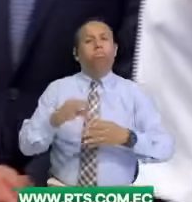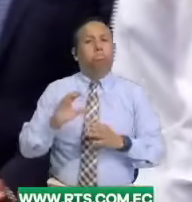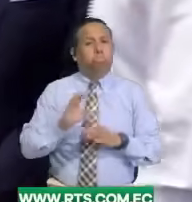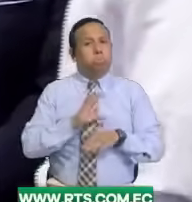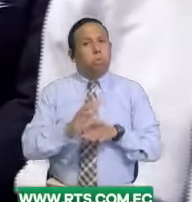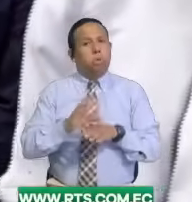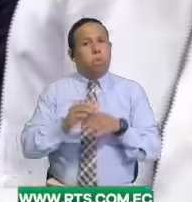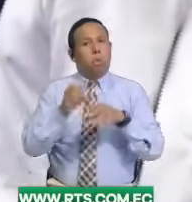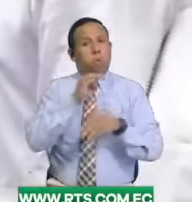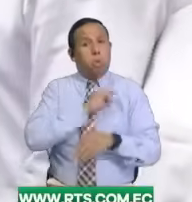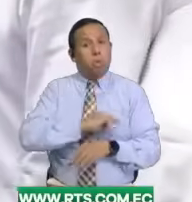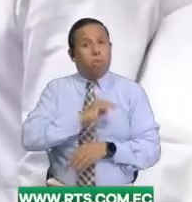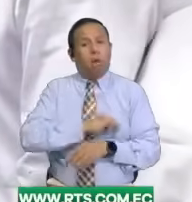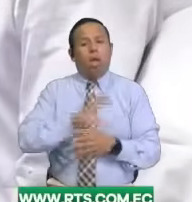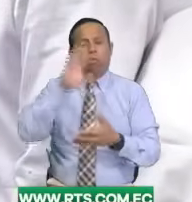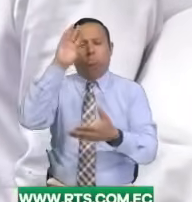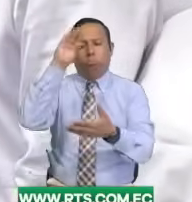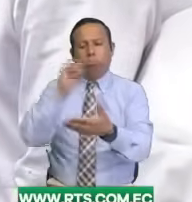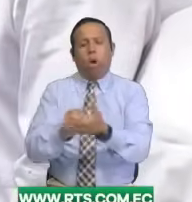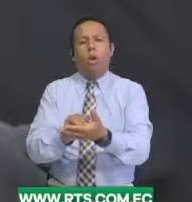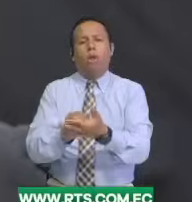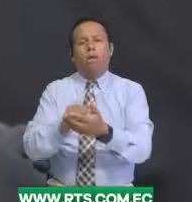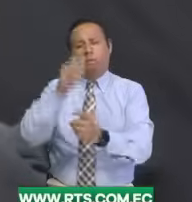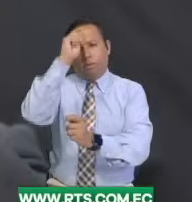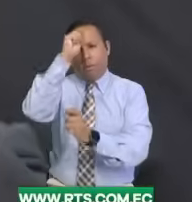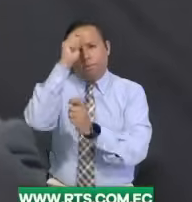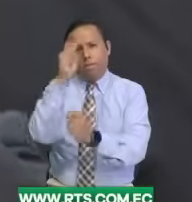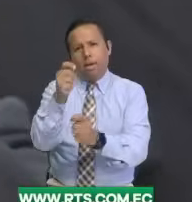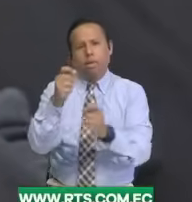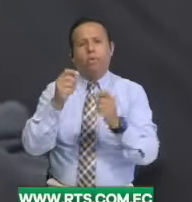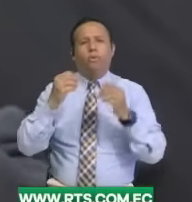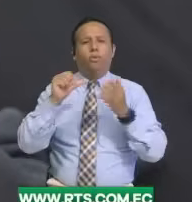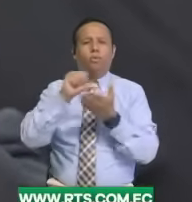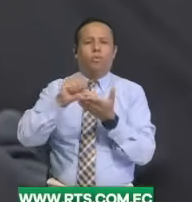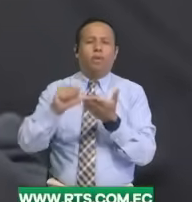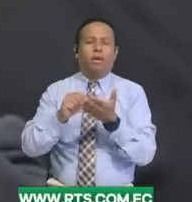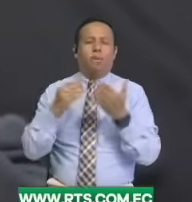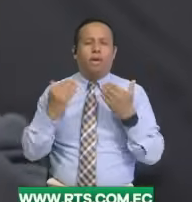para enaltecer la historia de la Perla del Pacífico.